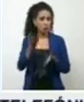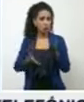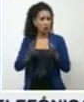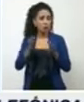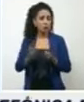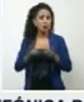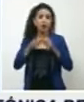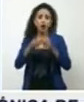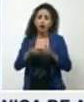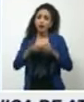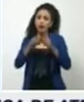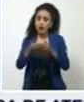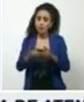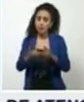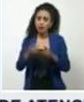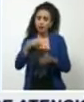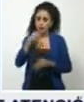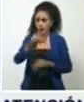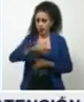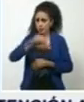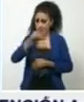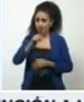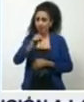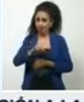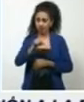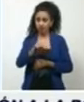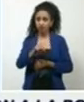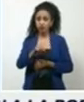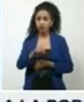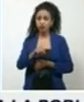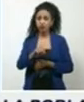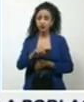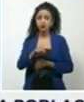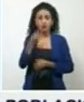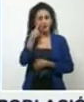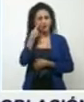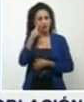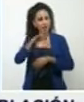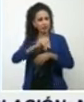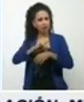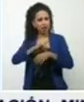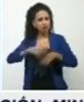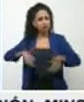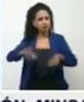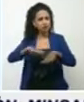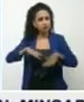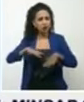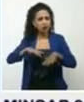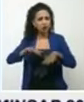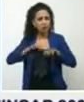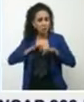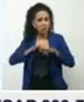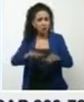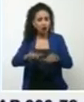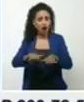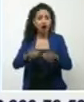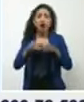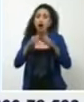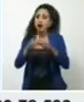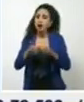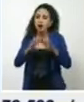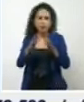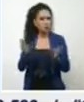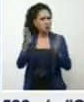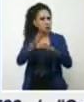la salvedad. Desde el punto de vista epidemiológico, en Granma no ha existido ningún